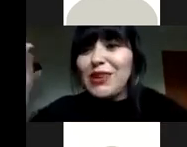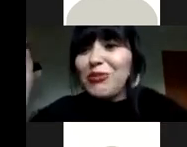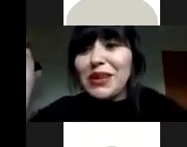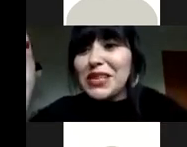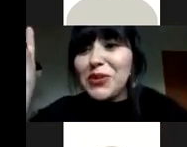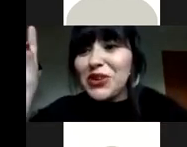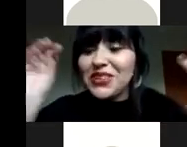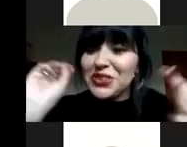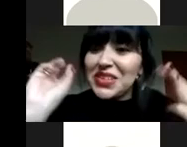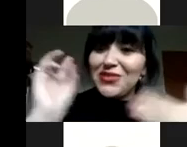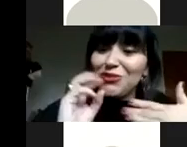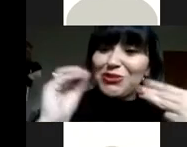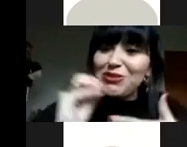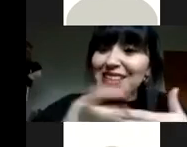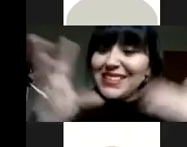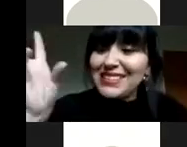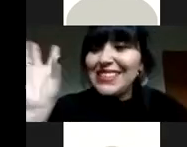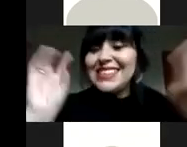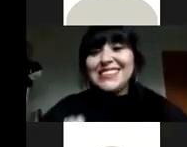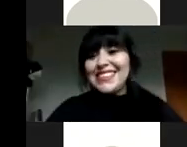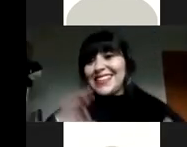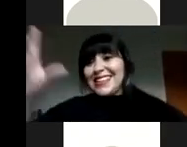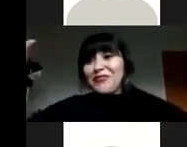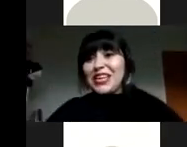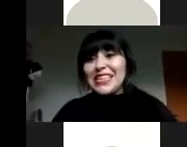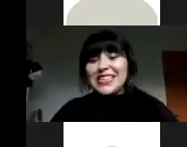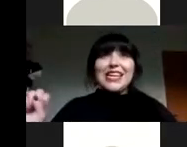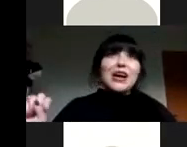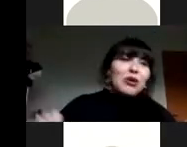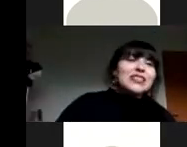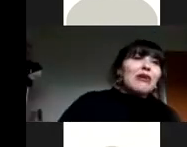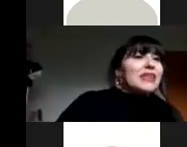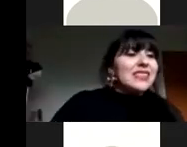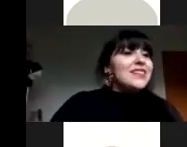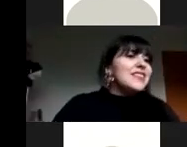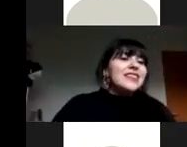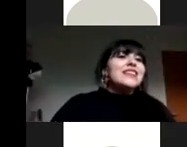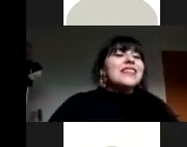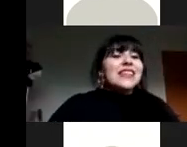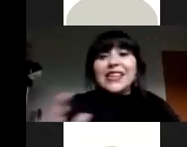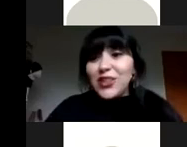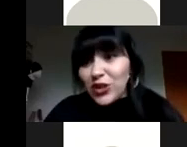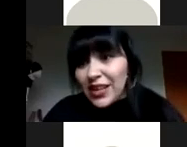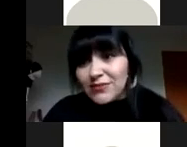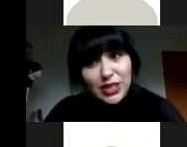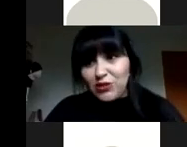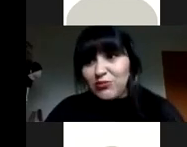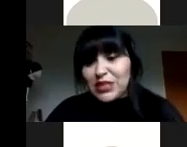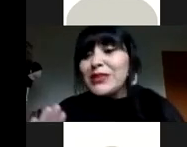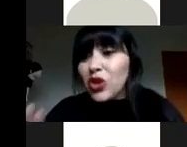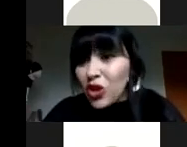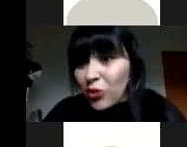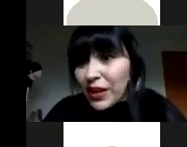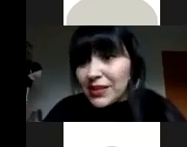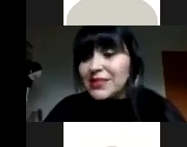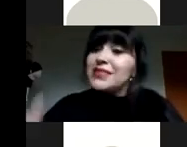Piensen en un matrimonio, no sé, en aquellas fiestas que teníamos antiguamente. El que llora, bueno, se pasó